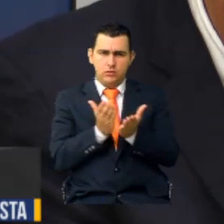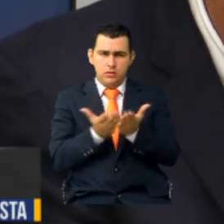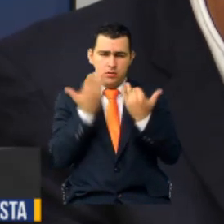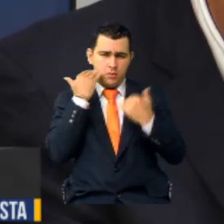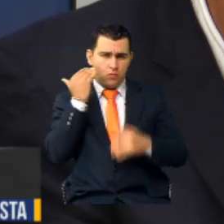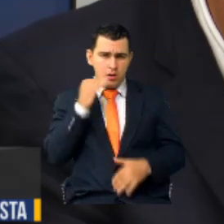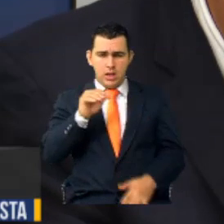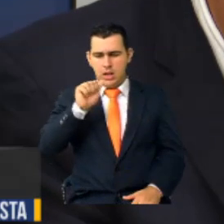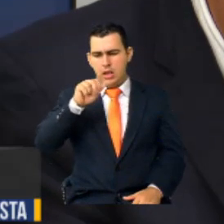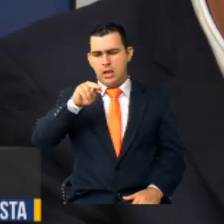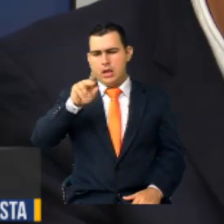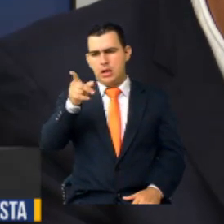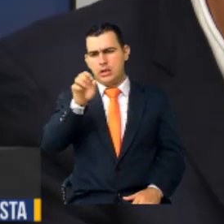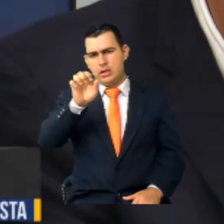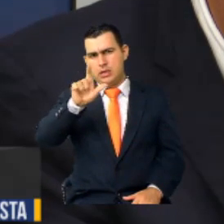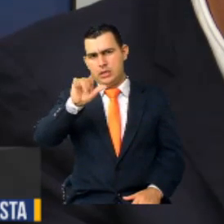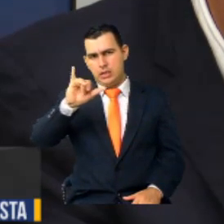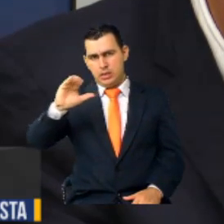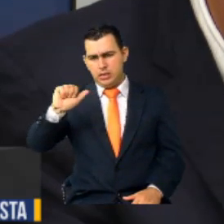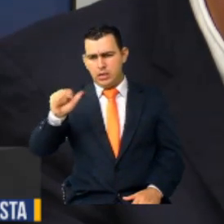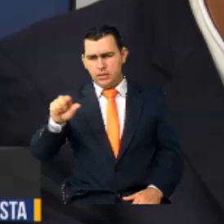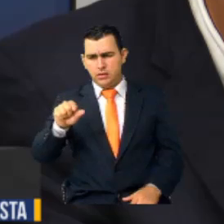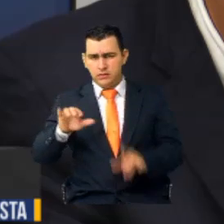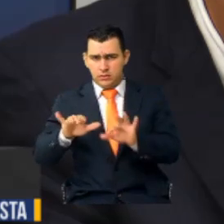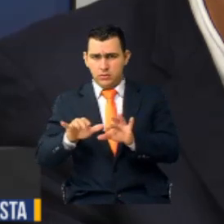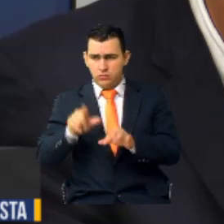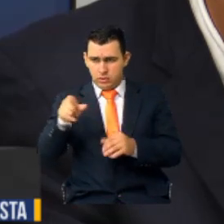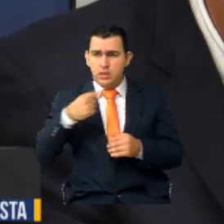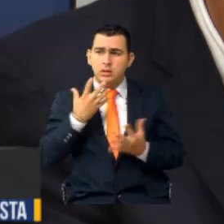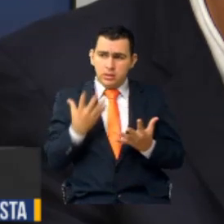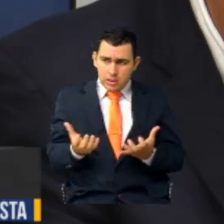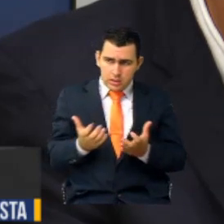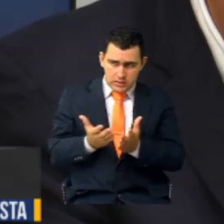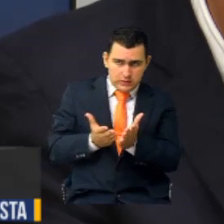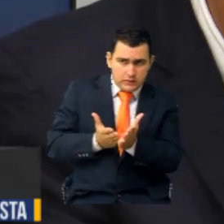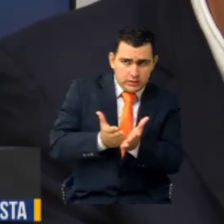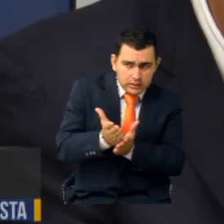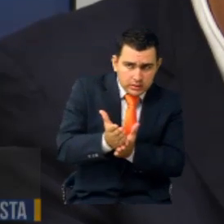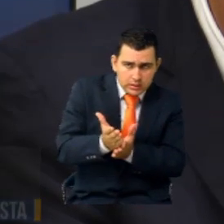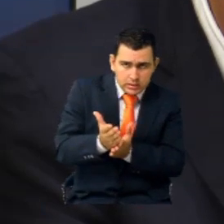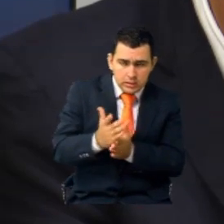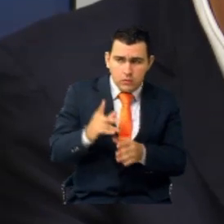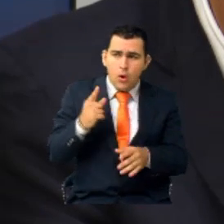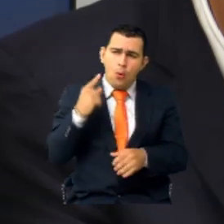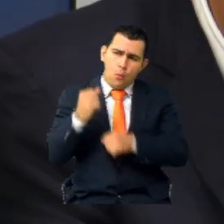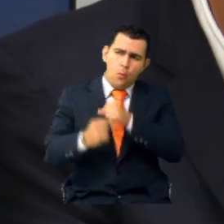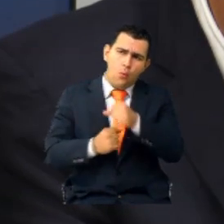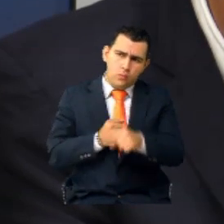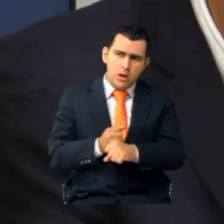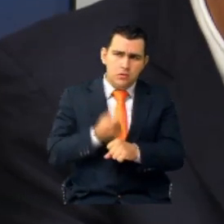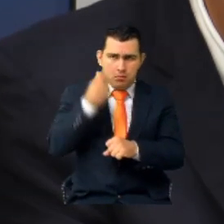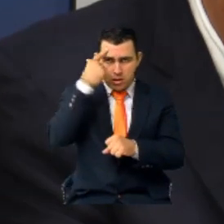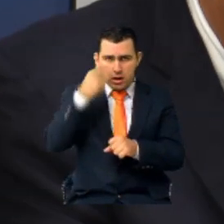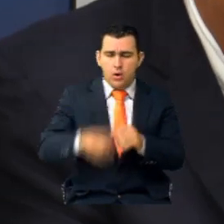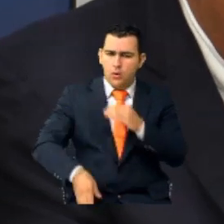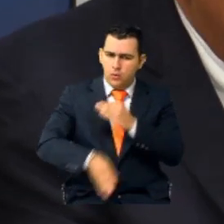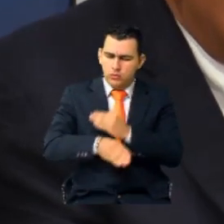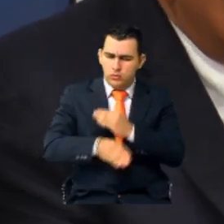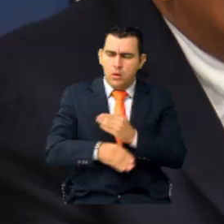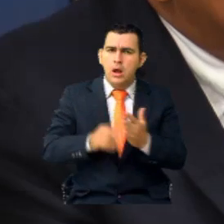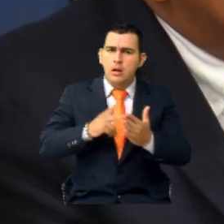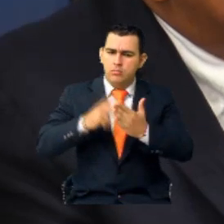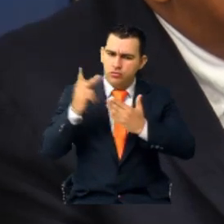Suárez, ¿no le gustaría mantenerla en el cargo para, por lo menos en un año, dar continuidad a los proyectos